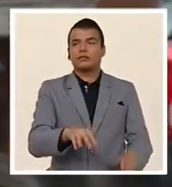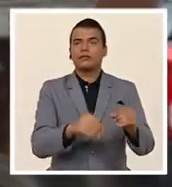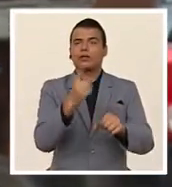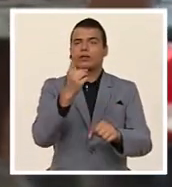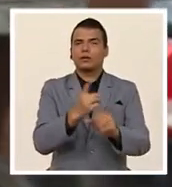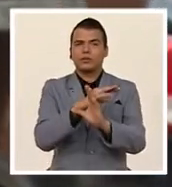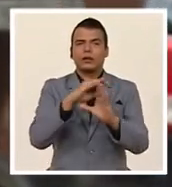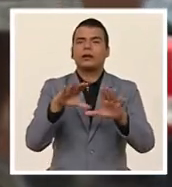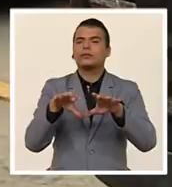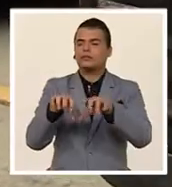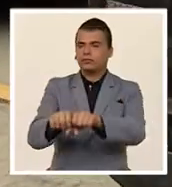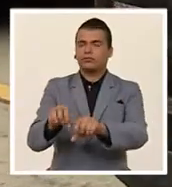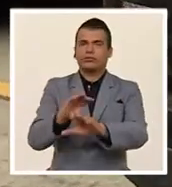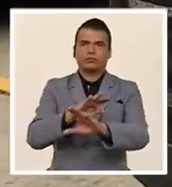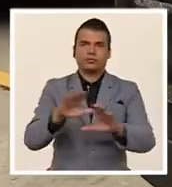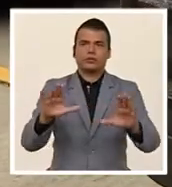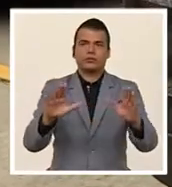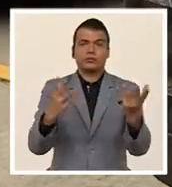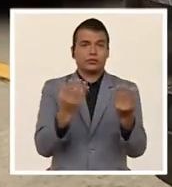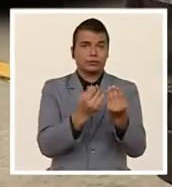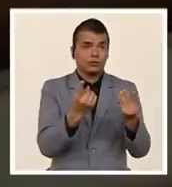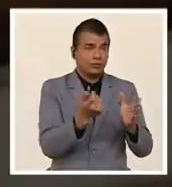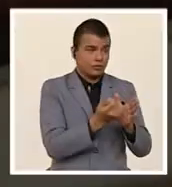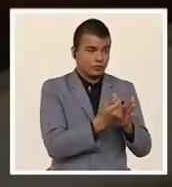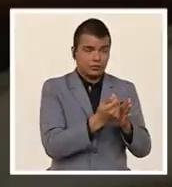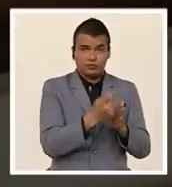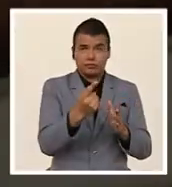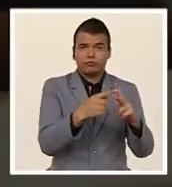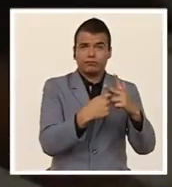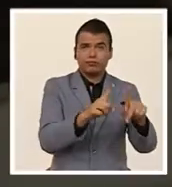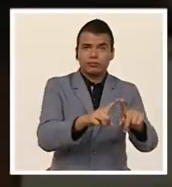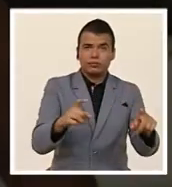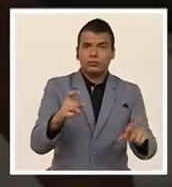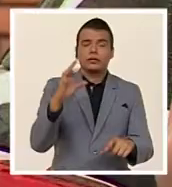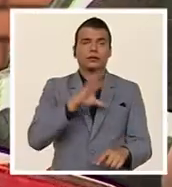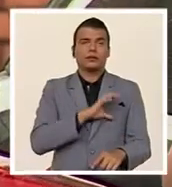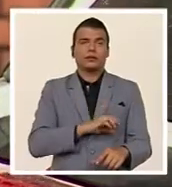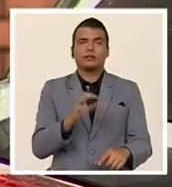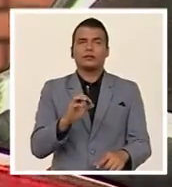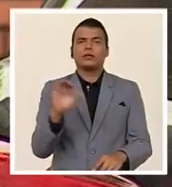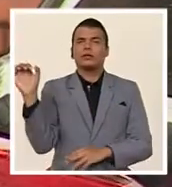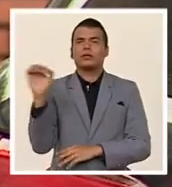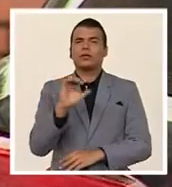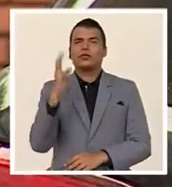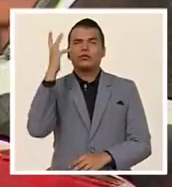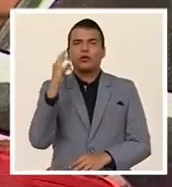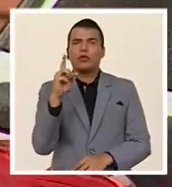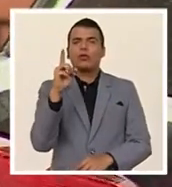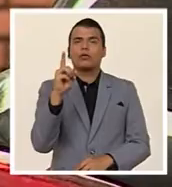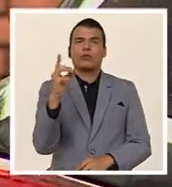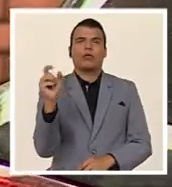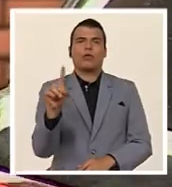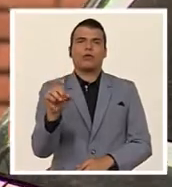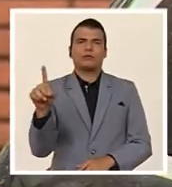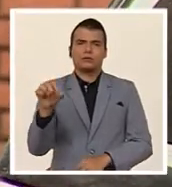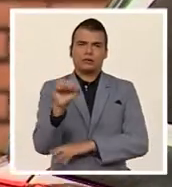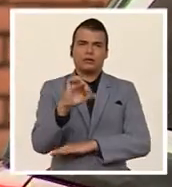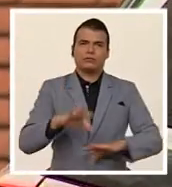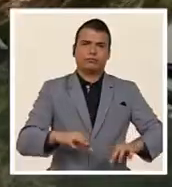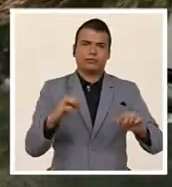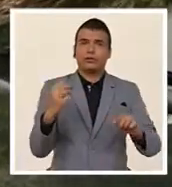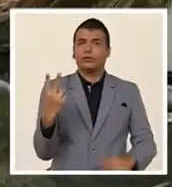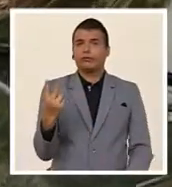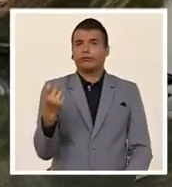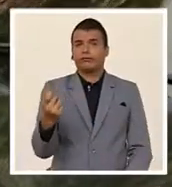después del ocurrido de leche según las partes en cali se roban a diario 11 vehículos de los cuales sólo 2 son recuperados en el